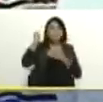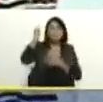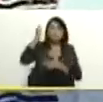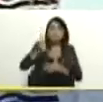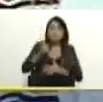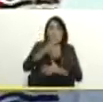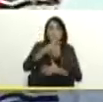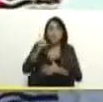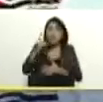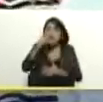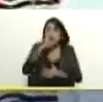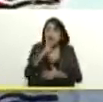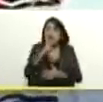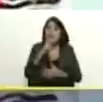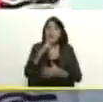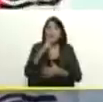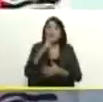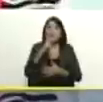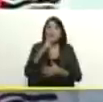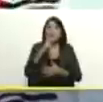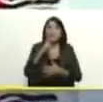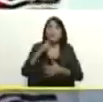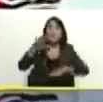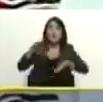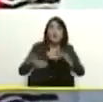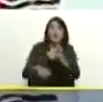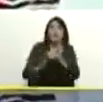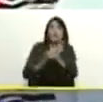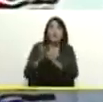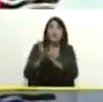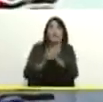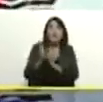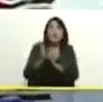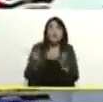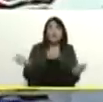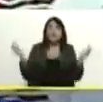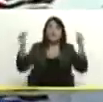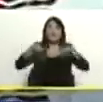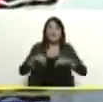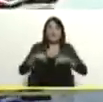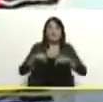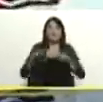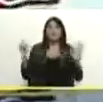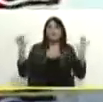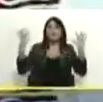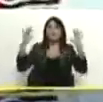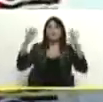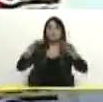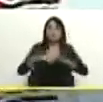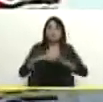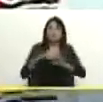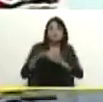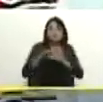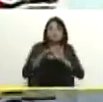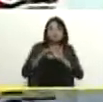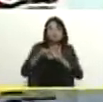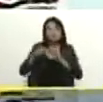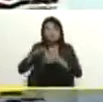la resurrección del 13 de abril, aquí estamos en unión